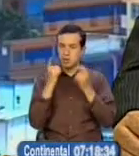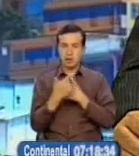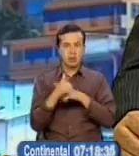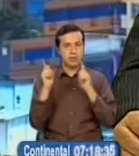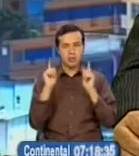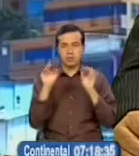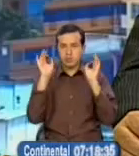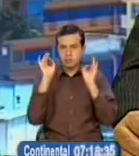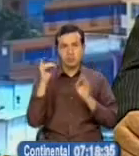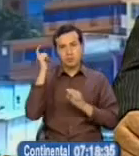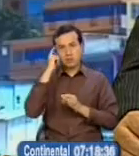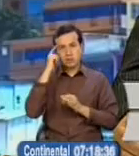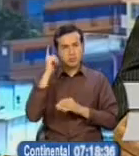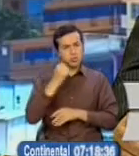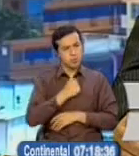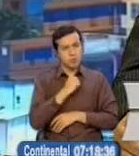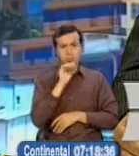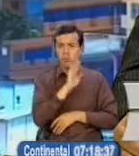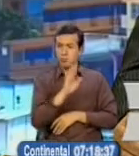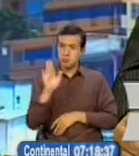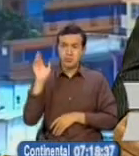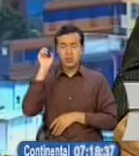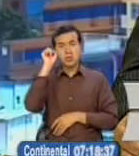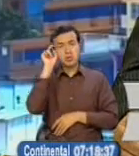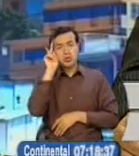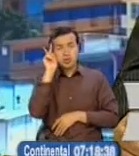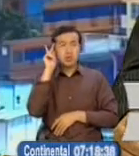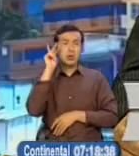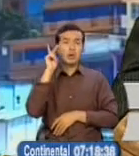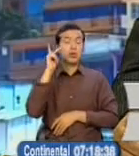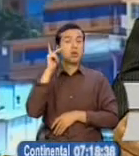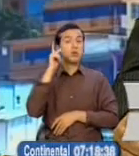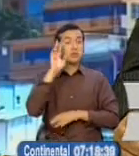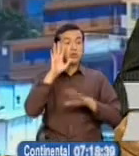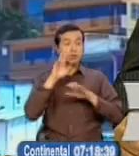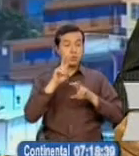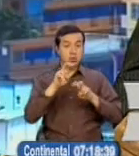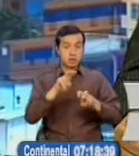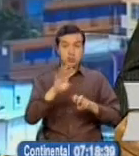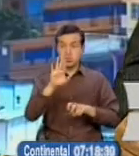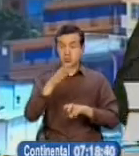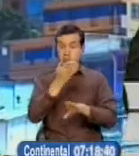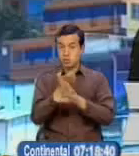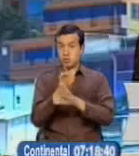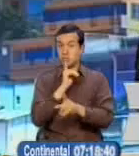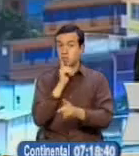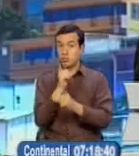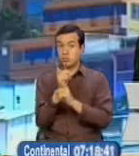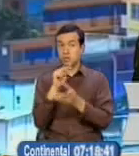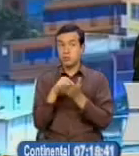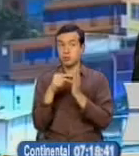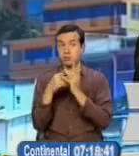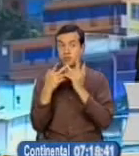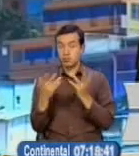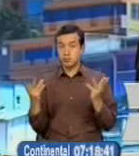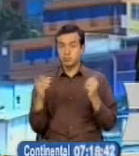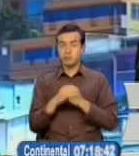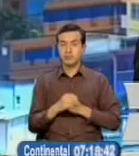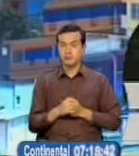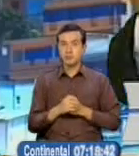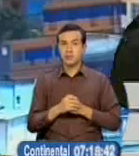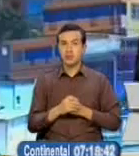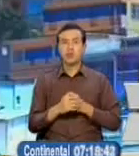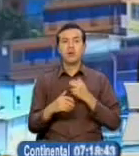libertad, pensamiento propio, crítico y científico, tal como usted lo plantea en su programa. Es decir, este es el